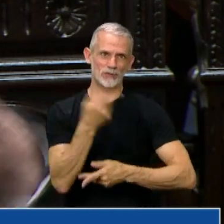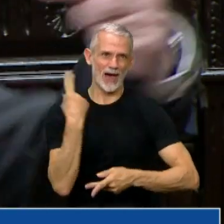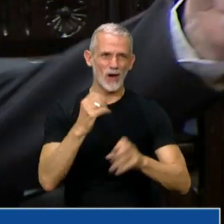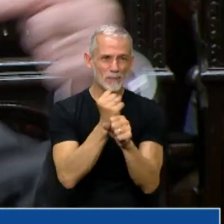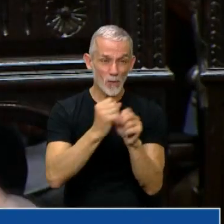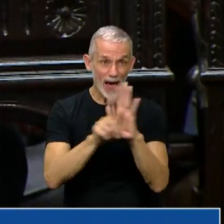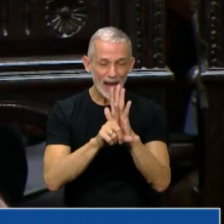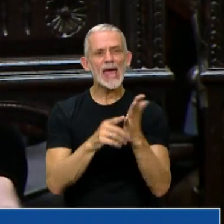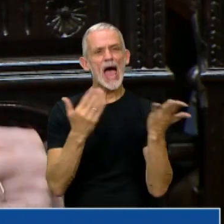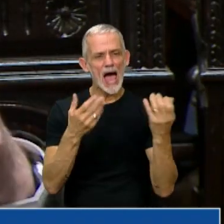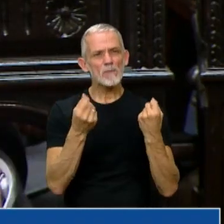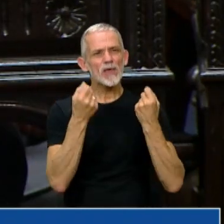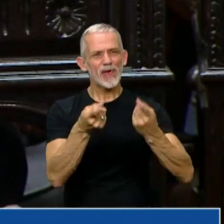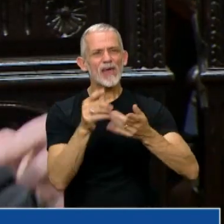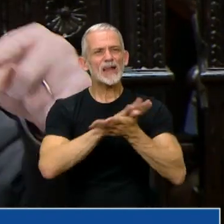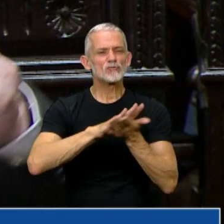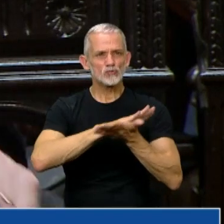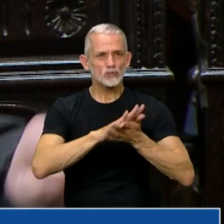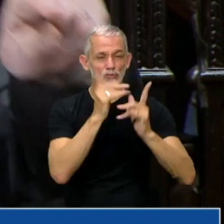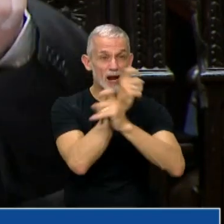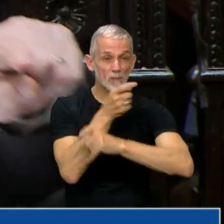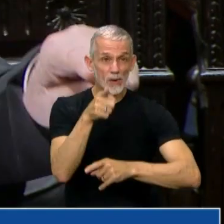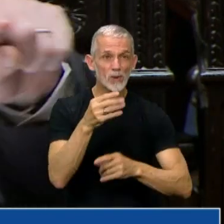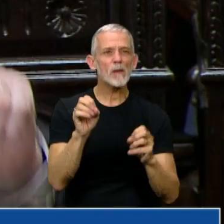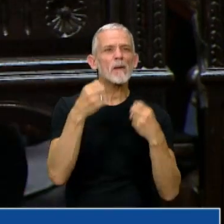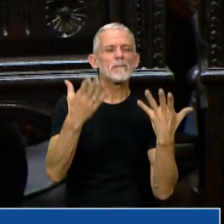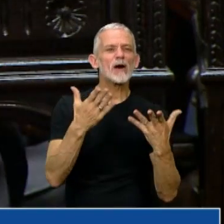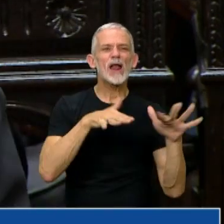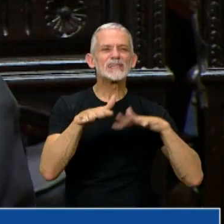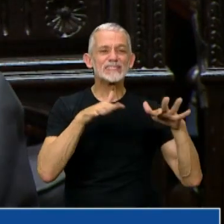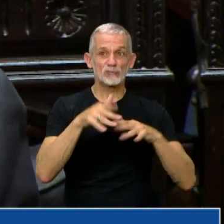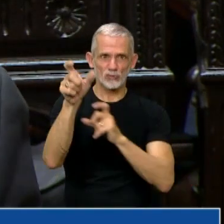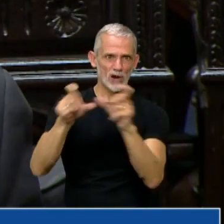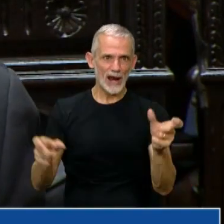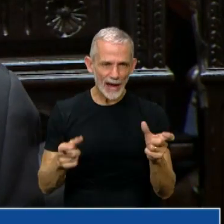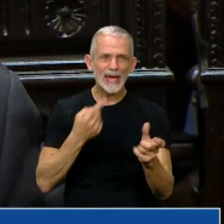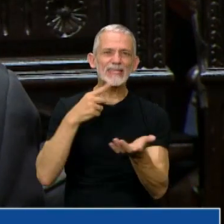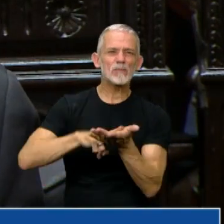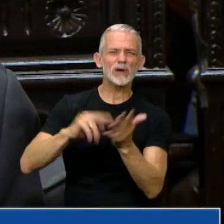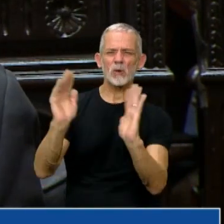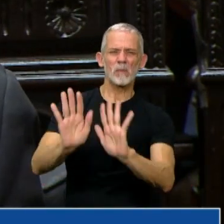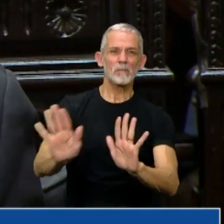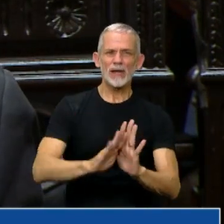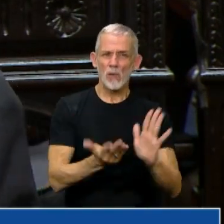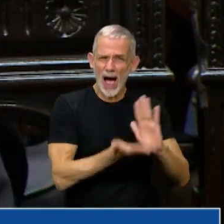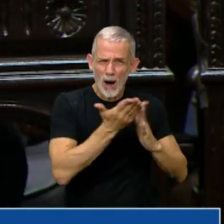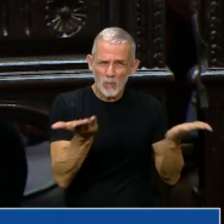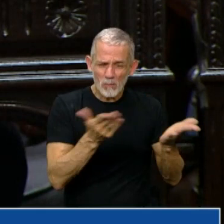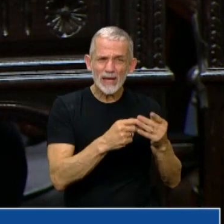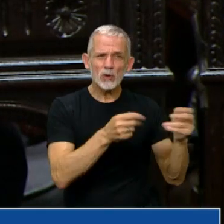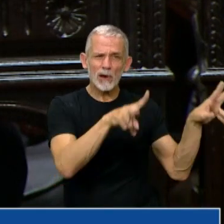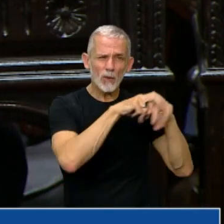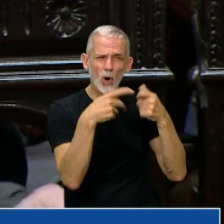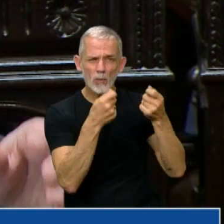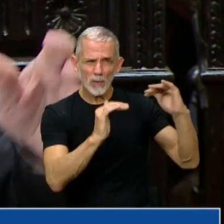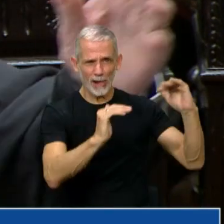legisladoras, que permiten resolver el problema de mejorarle la situación a la gente sin por eso tener que aumentar el